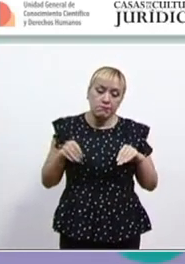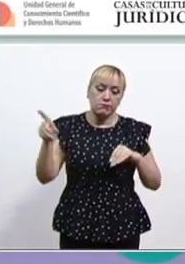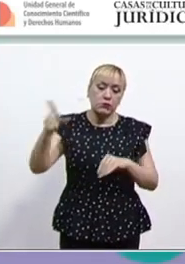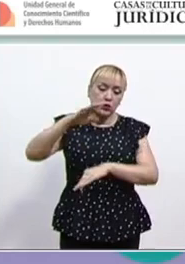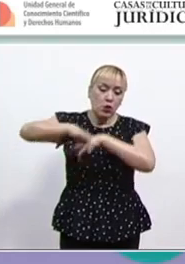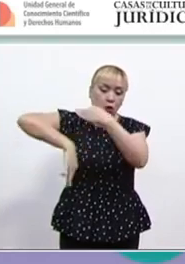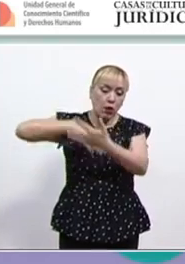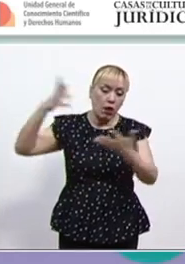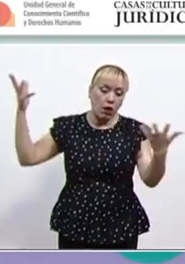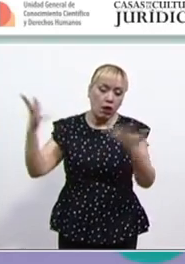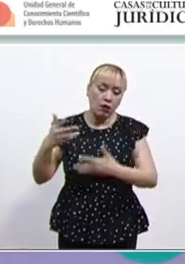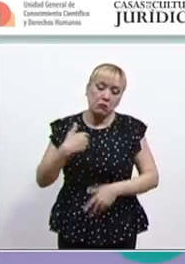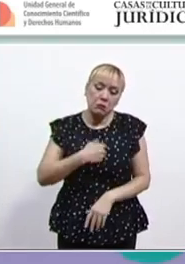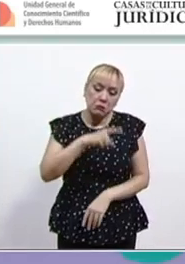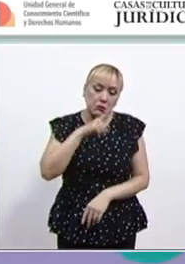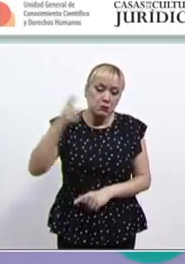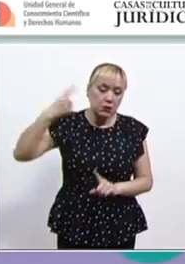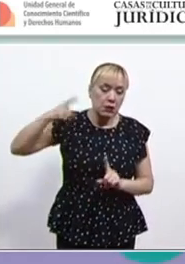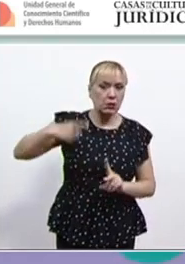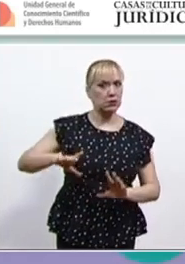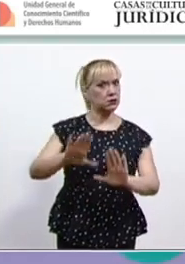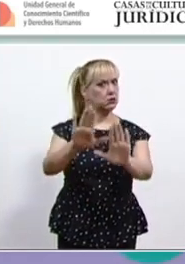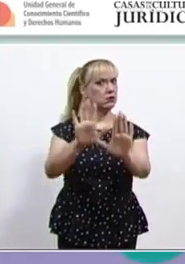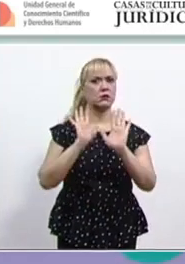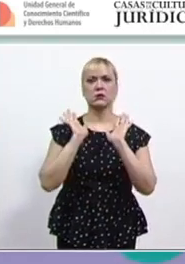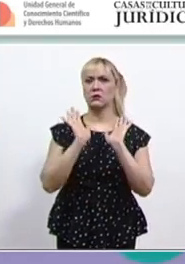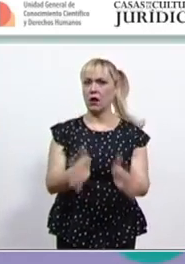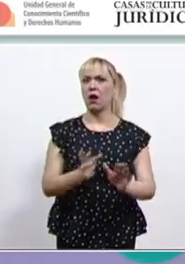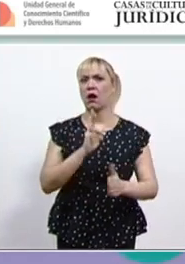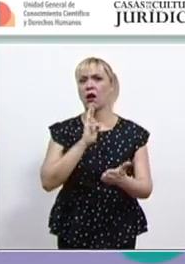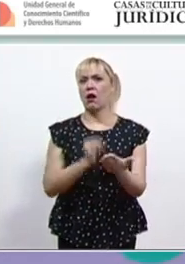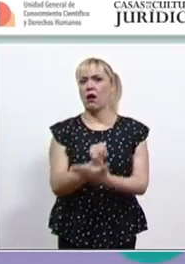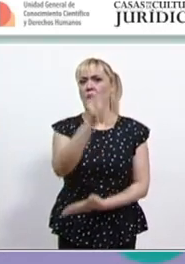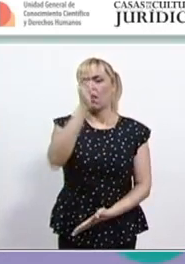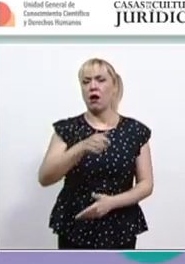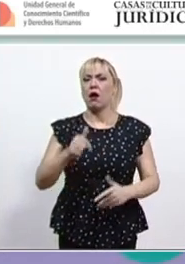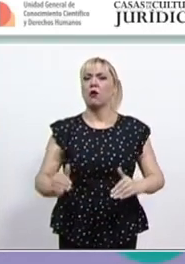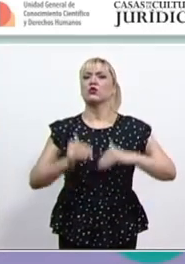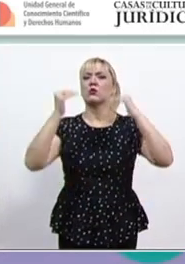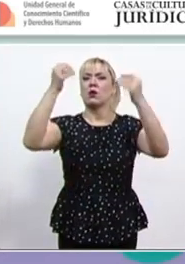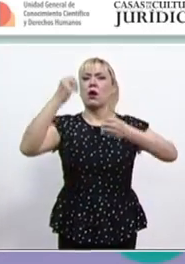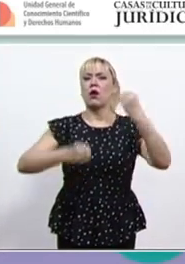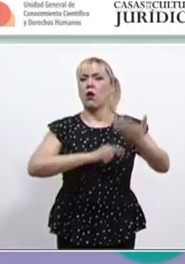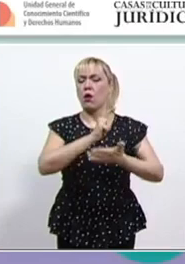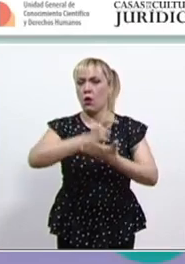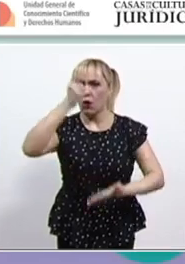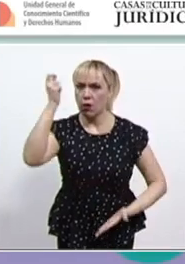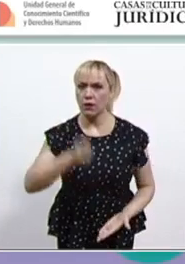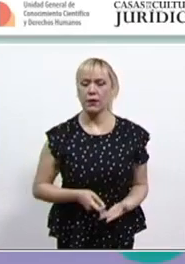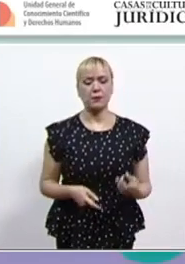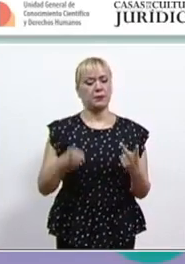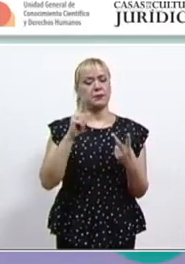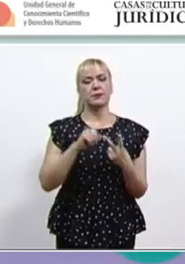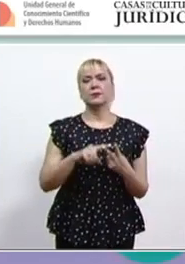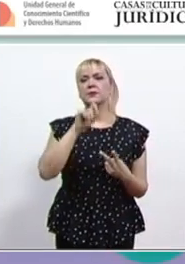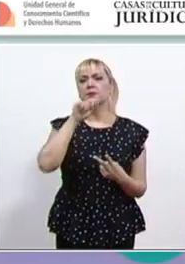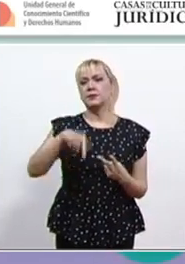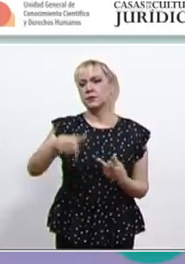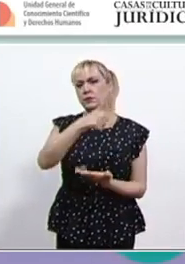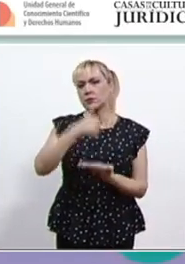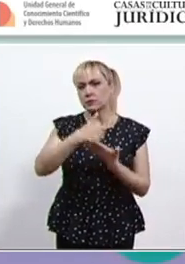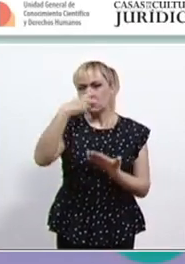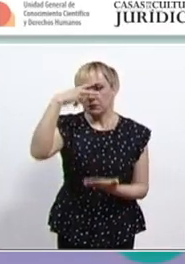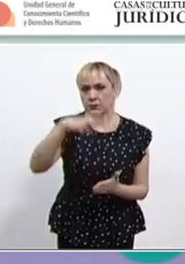ya había generado unas resoluciones de la Suprema Corte, una inclusión en la Constitución de la Ciudad de México,